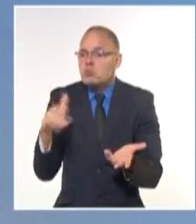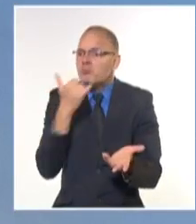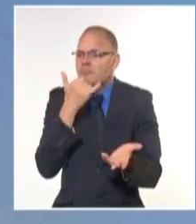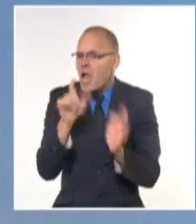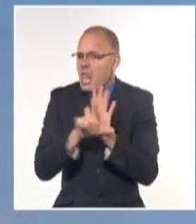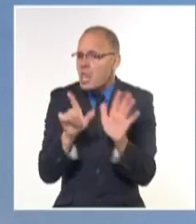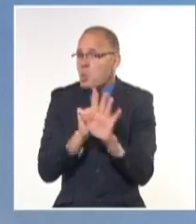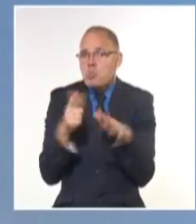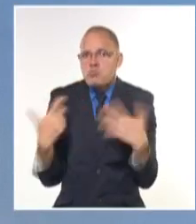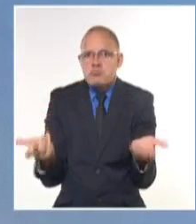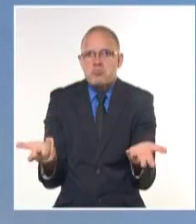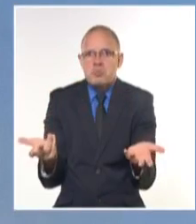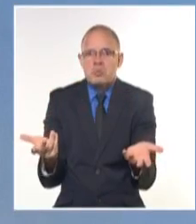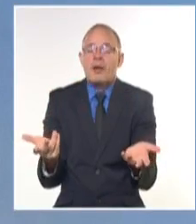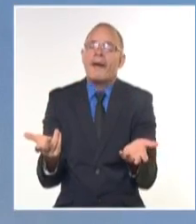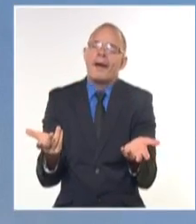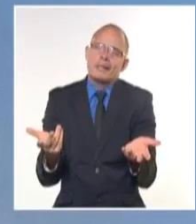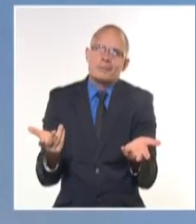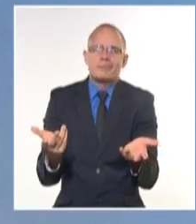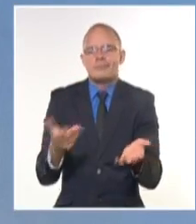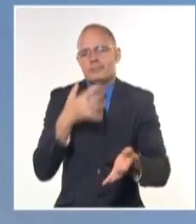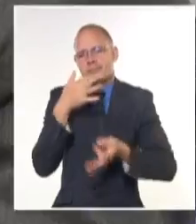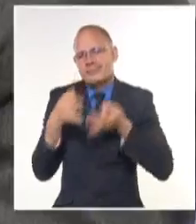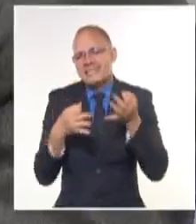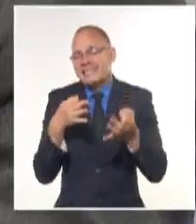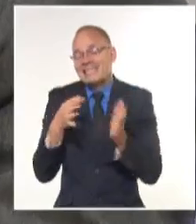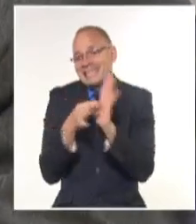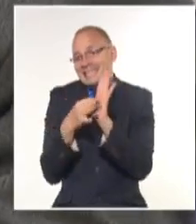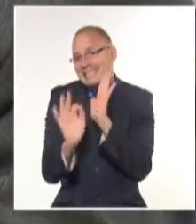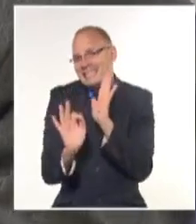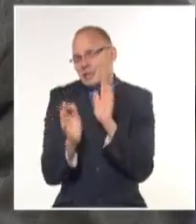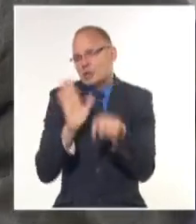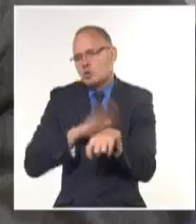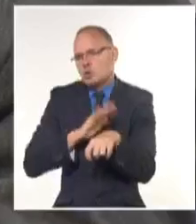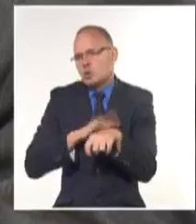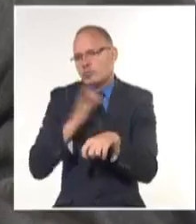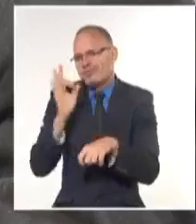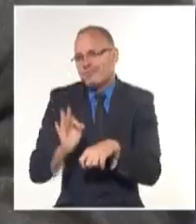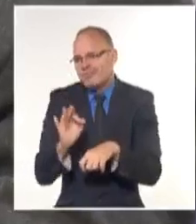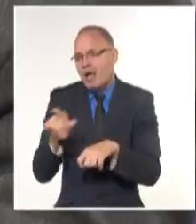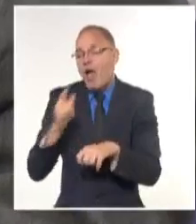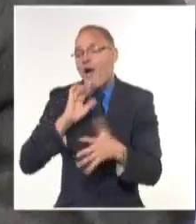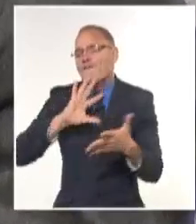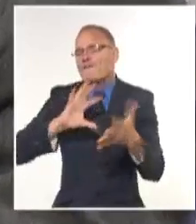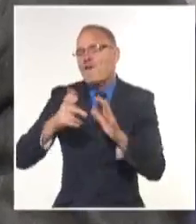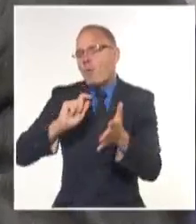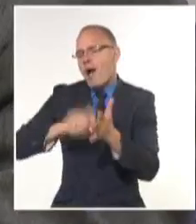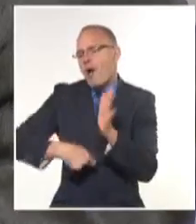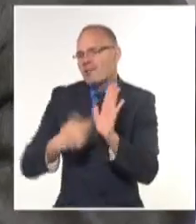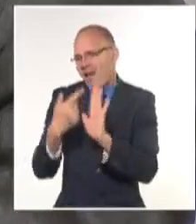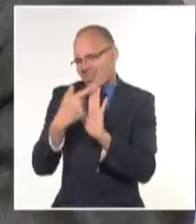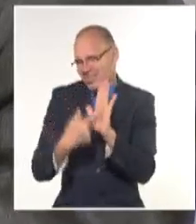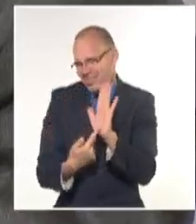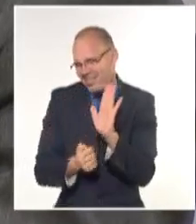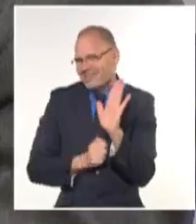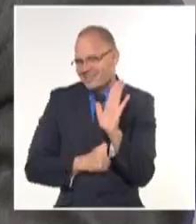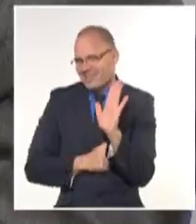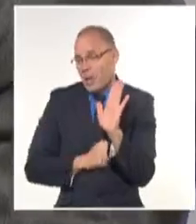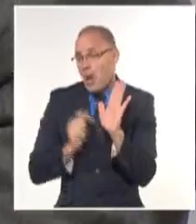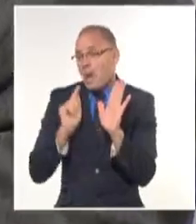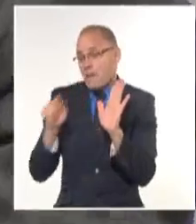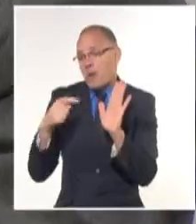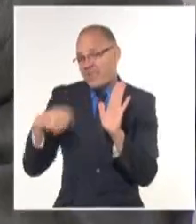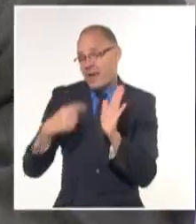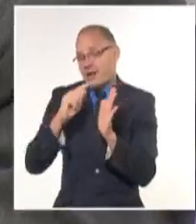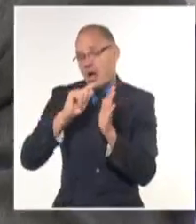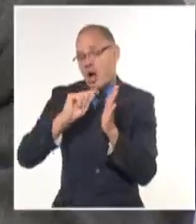La dificultad fundamental en este caso tiene que ver con el mecanismo de formalización del contrato. A partir de no garantizar, primero, en